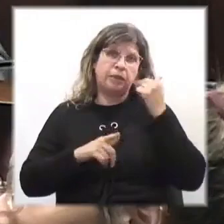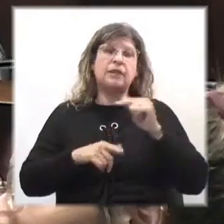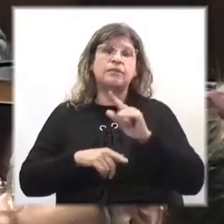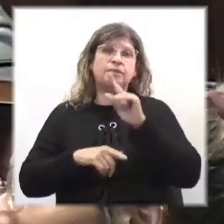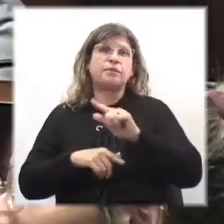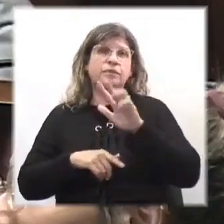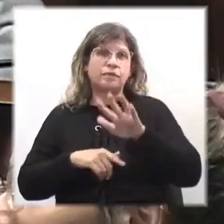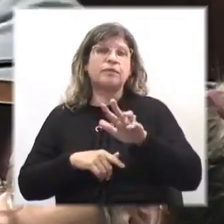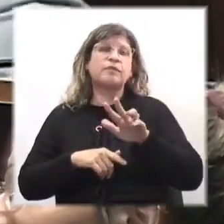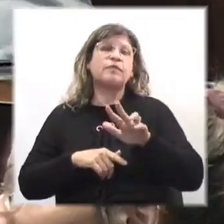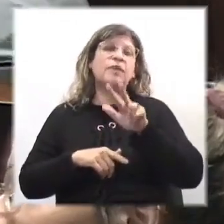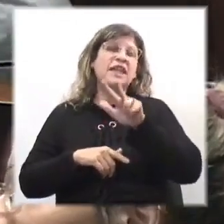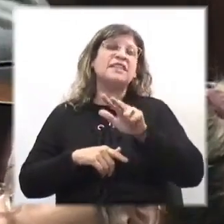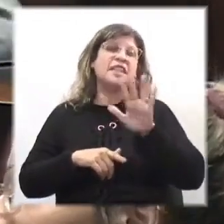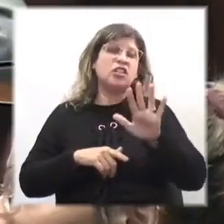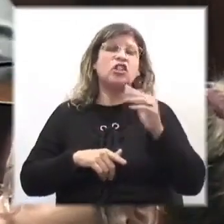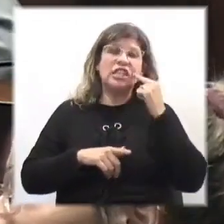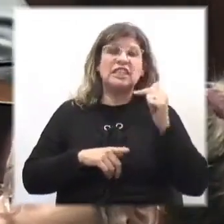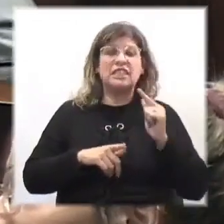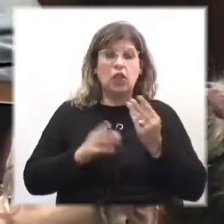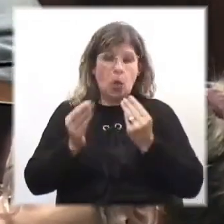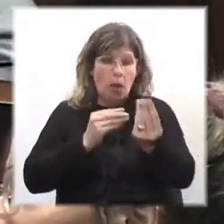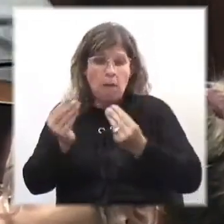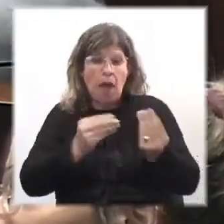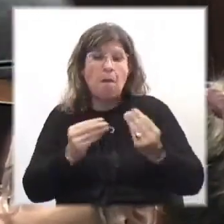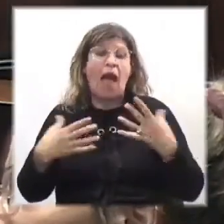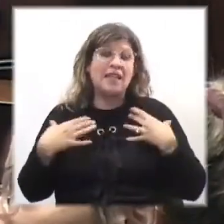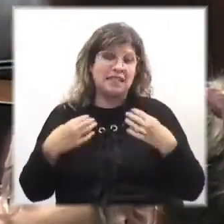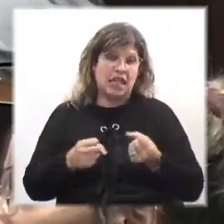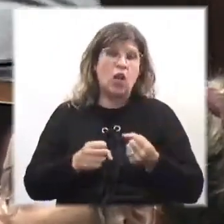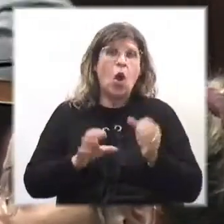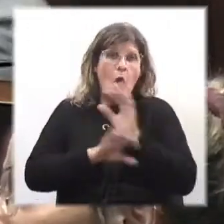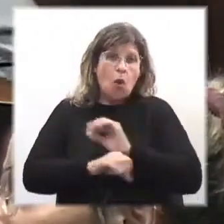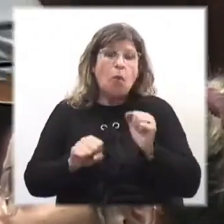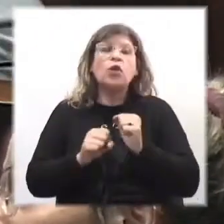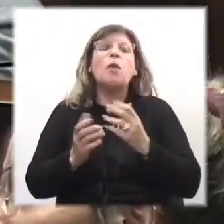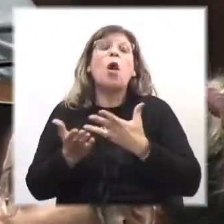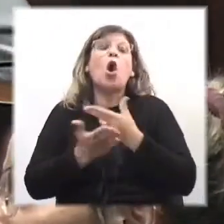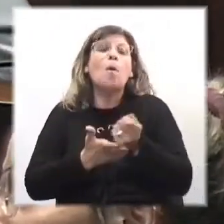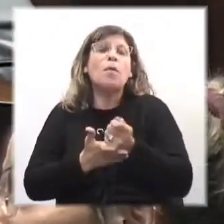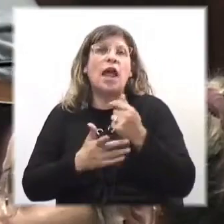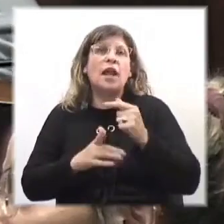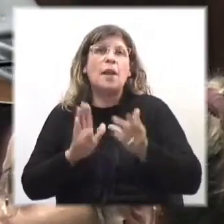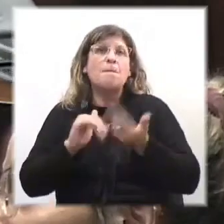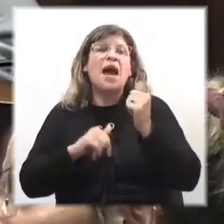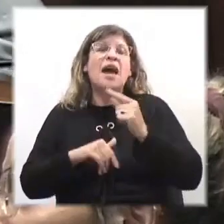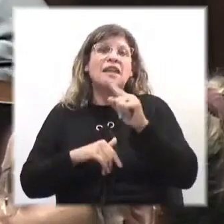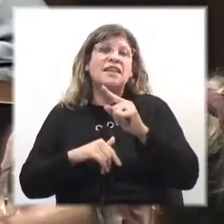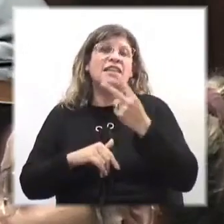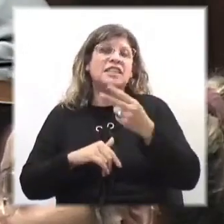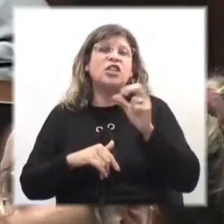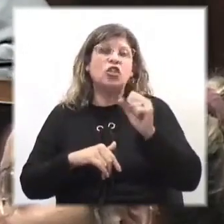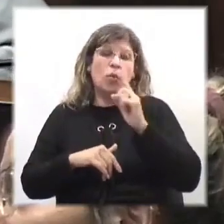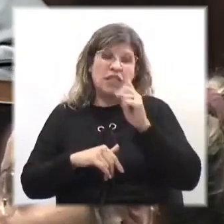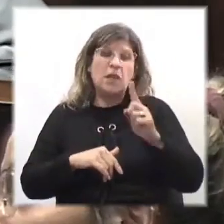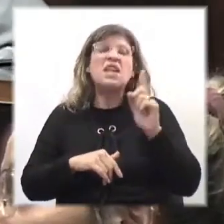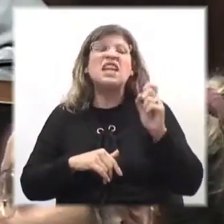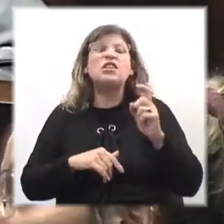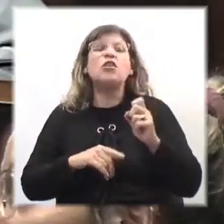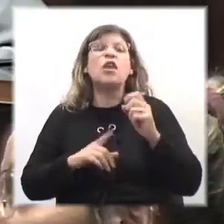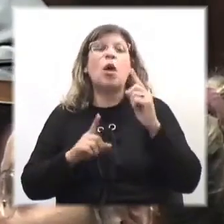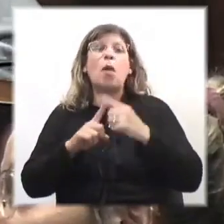los 135 cargos a dedo que metió en la salud hubiésemos podido comprar más de 120.000 litros de agua por